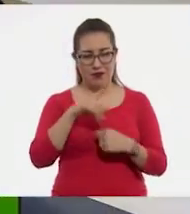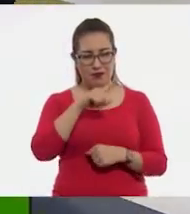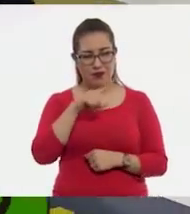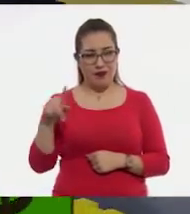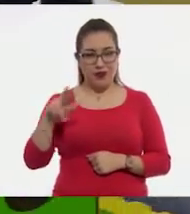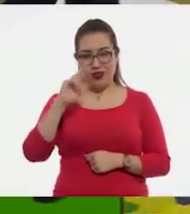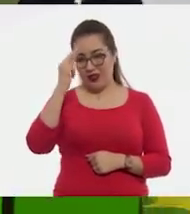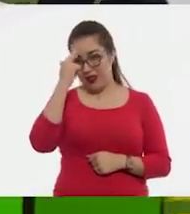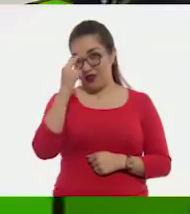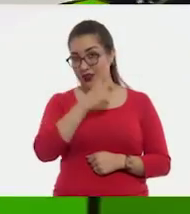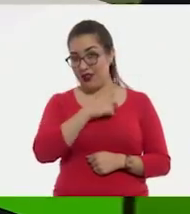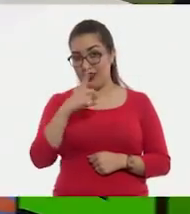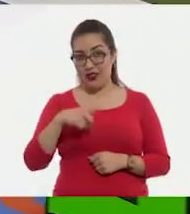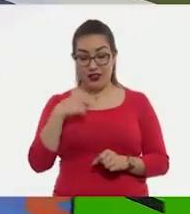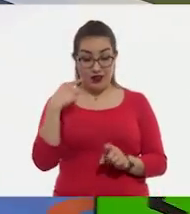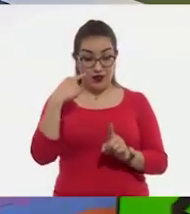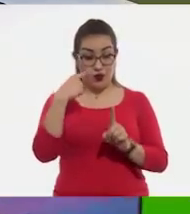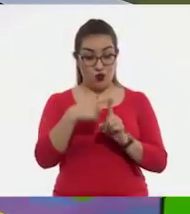tenemos que sumar las decenas.